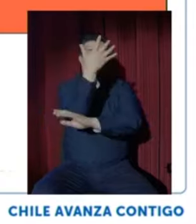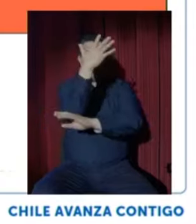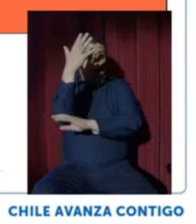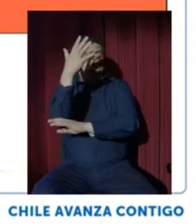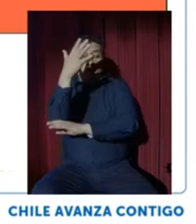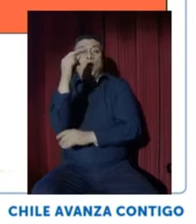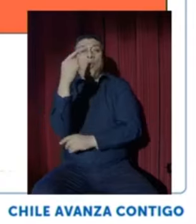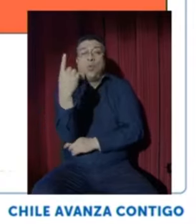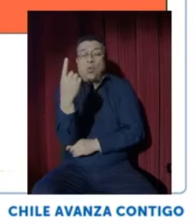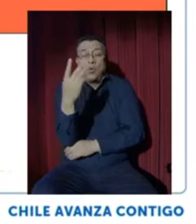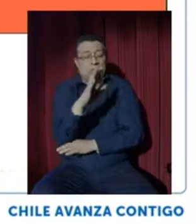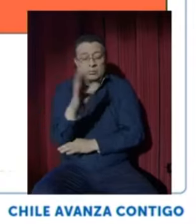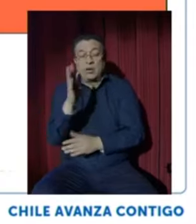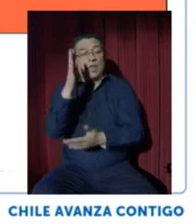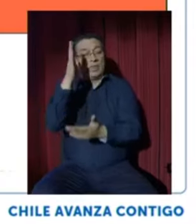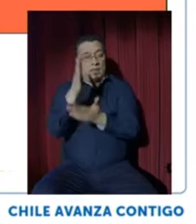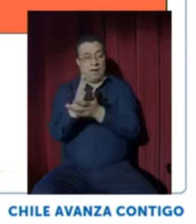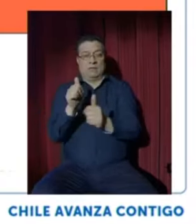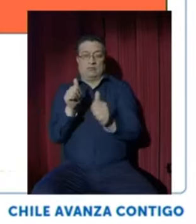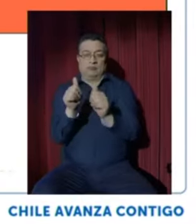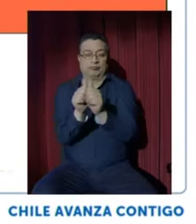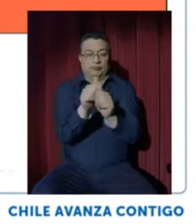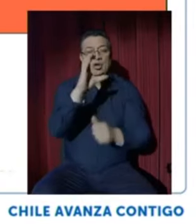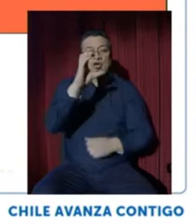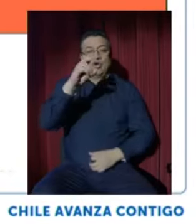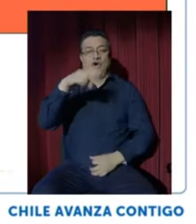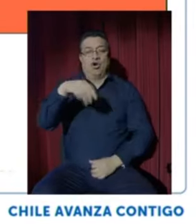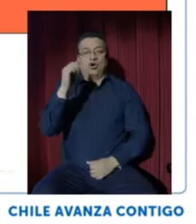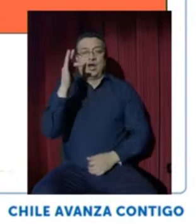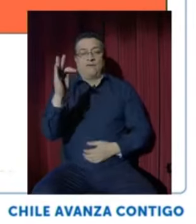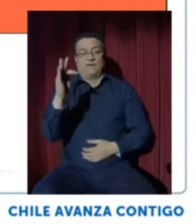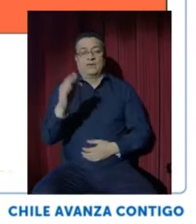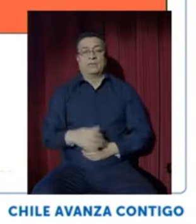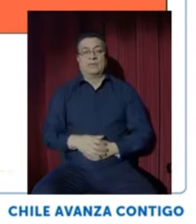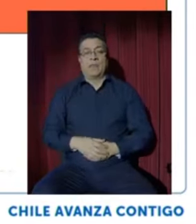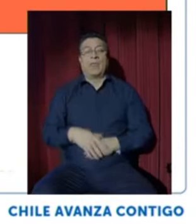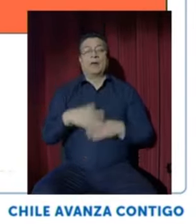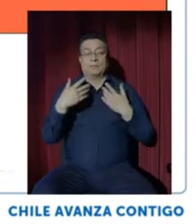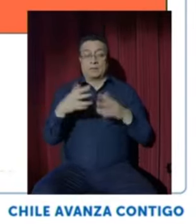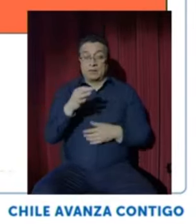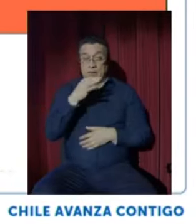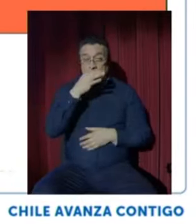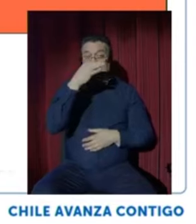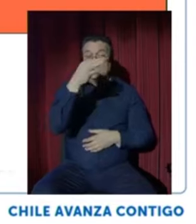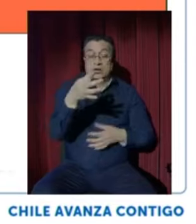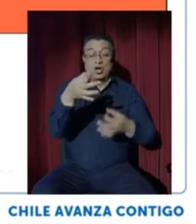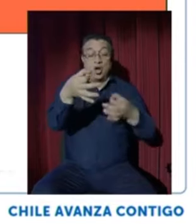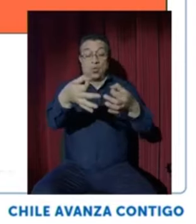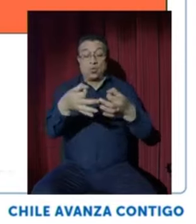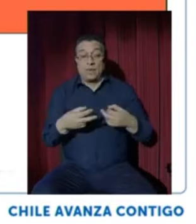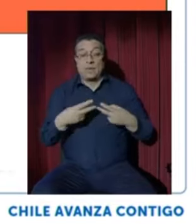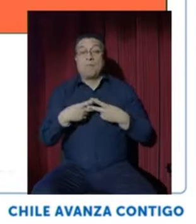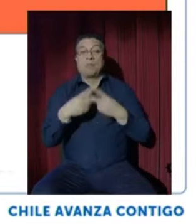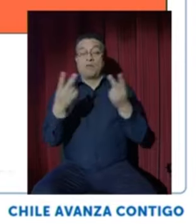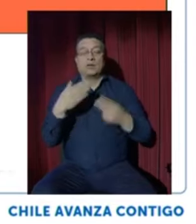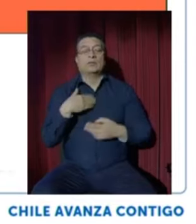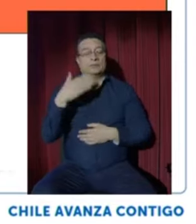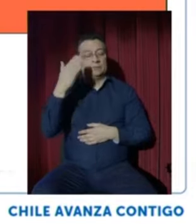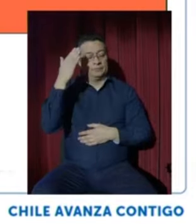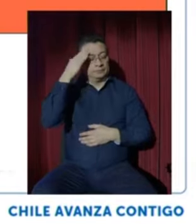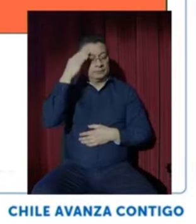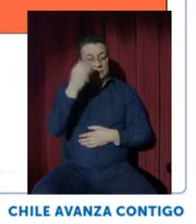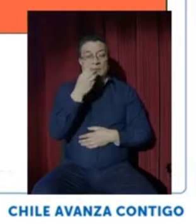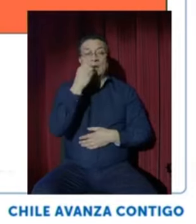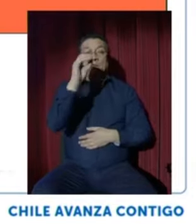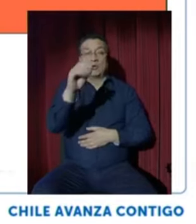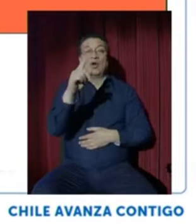uno Ahí está con eh Y lo dije en la Cuenta pública recuerdo muy bien que lo dije Donde